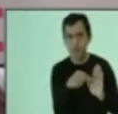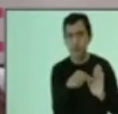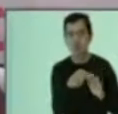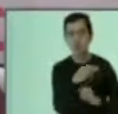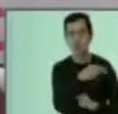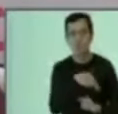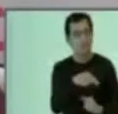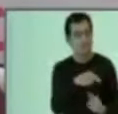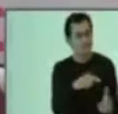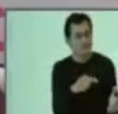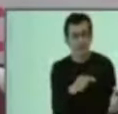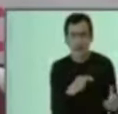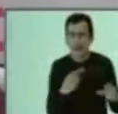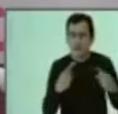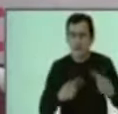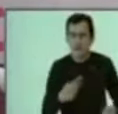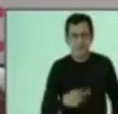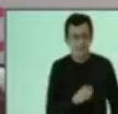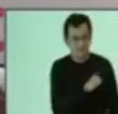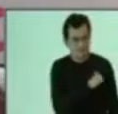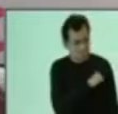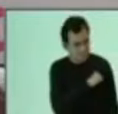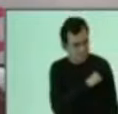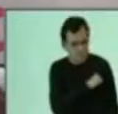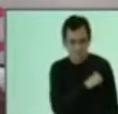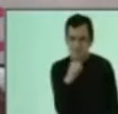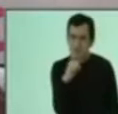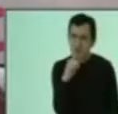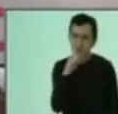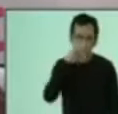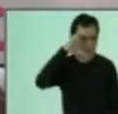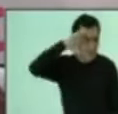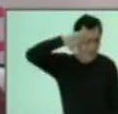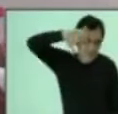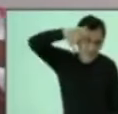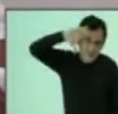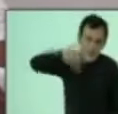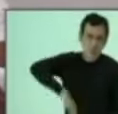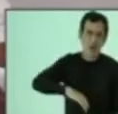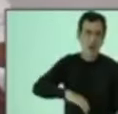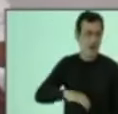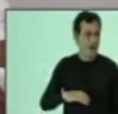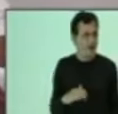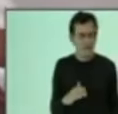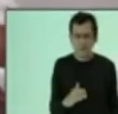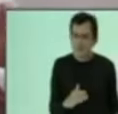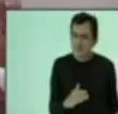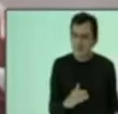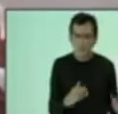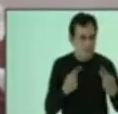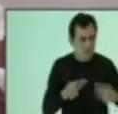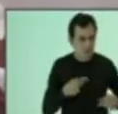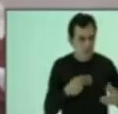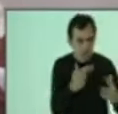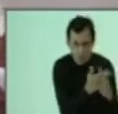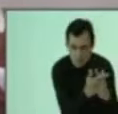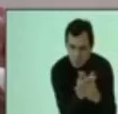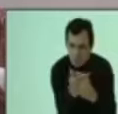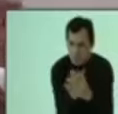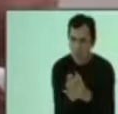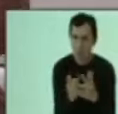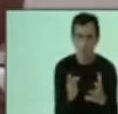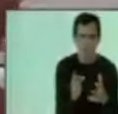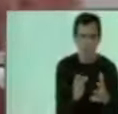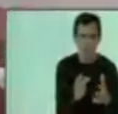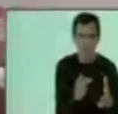de la forma tan drástica en que trataron a todos las personas que fueron perseguidas.